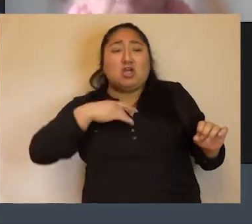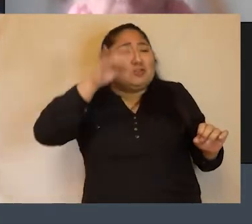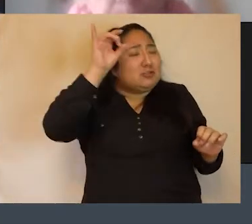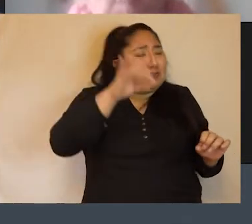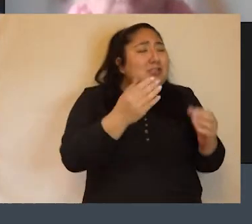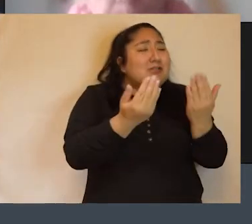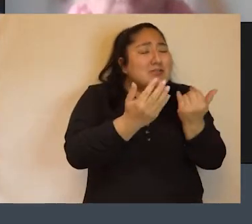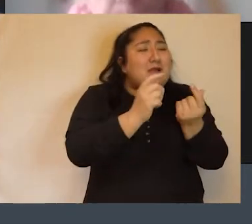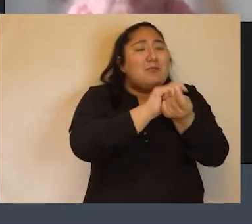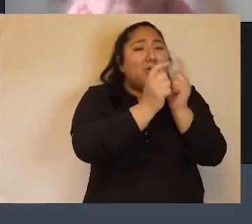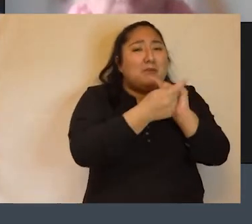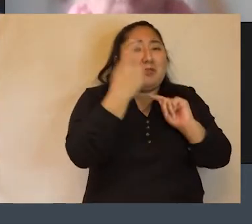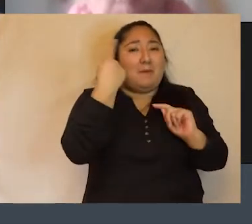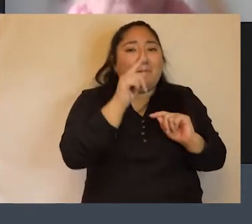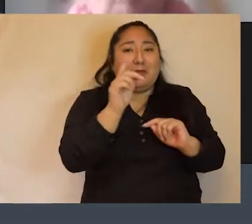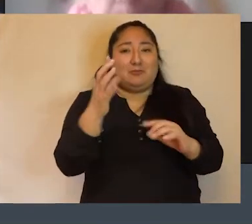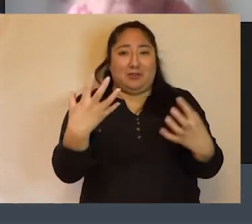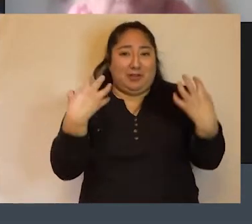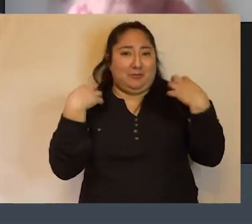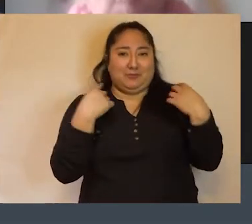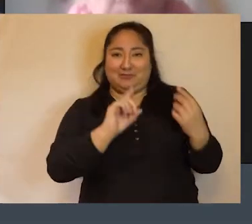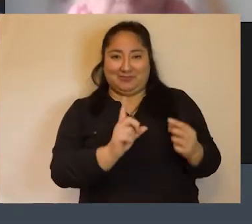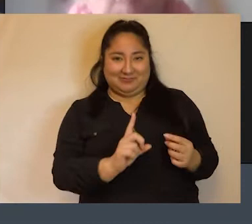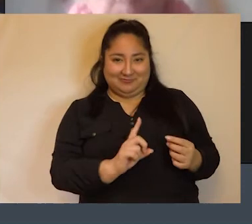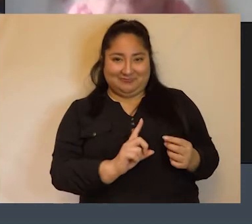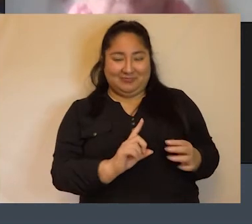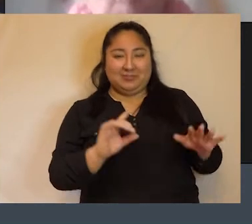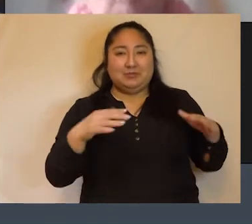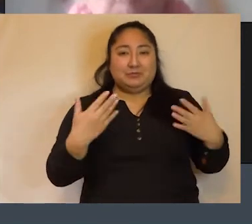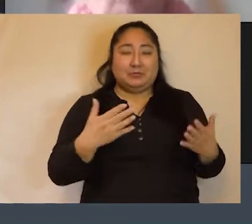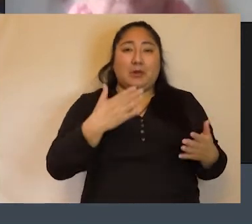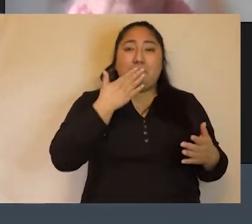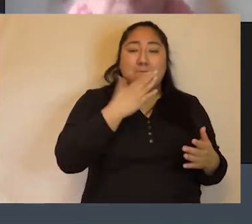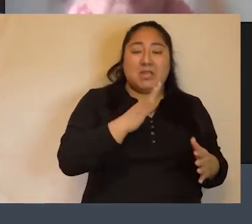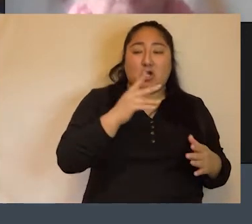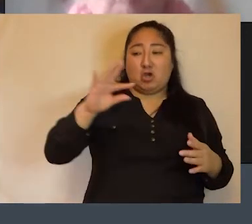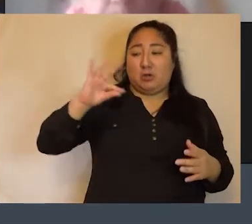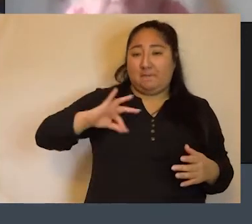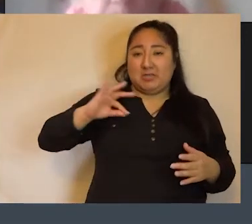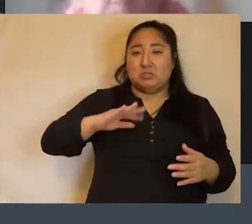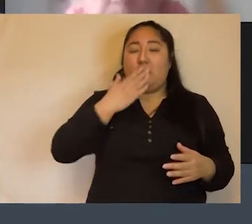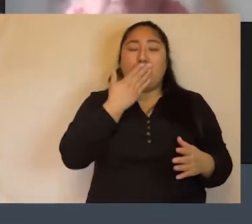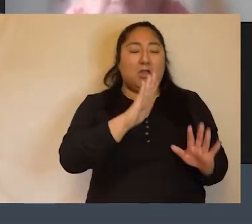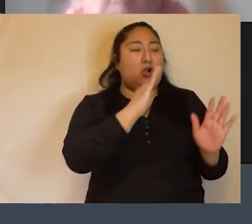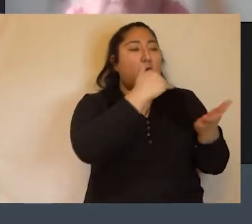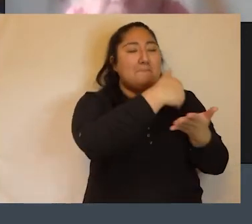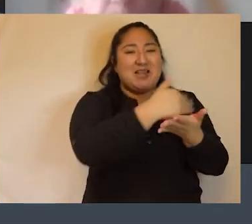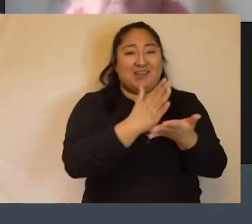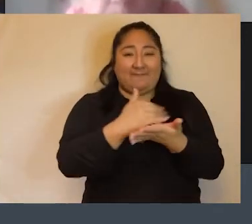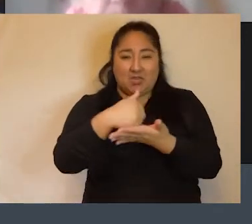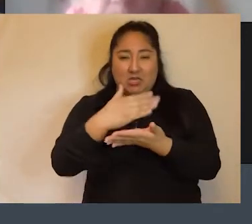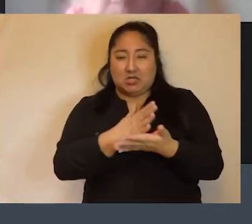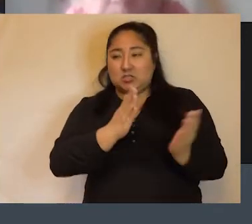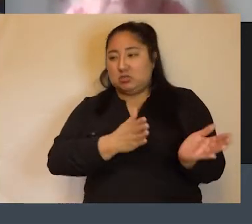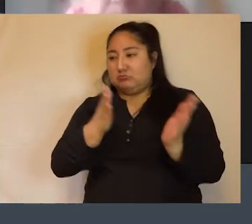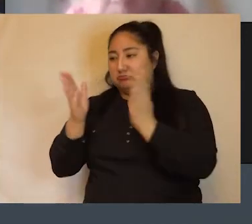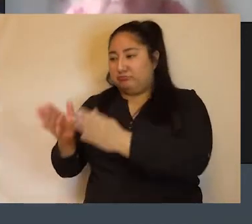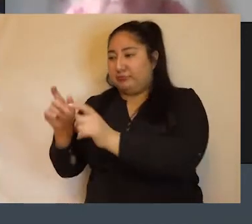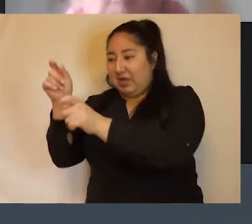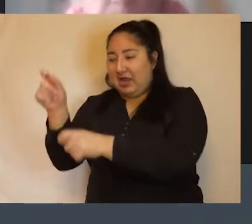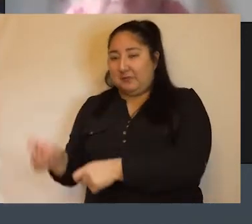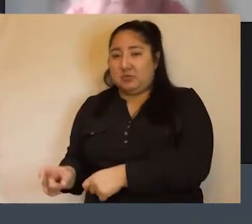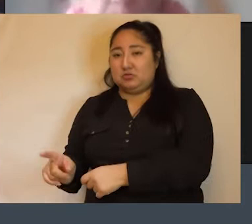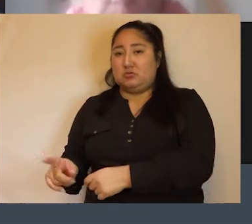¿ya?, con lo que hay, poder otorgarle la mejor pensión y la mejor planificación a la